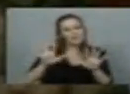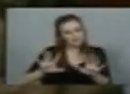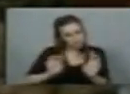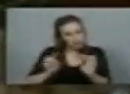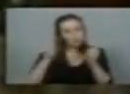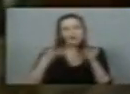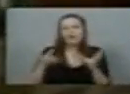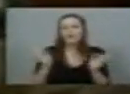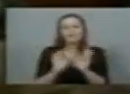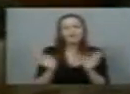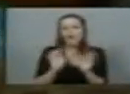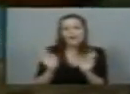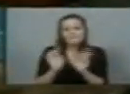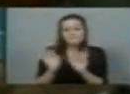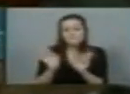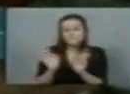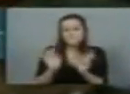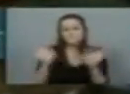sino que no someten